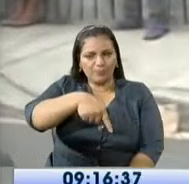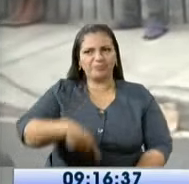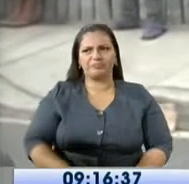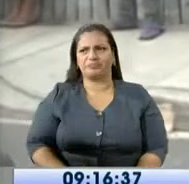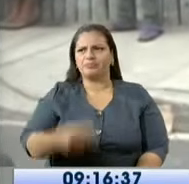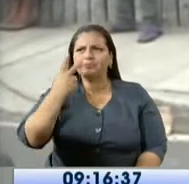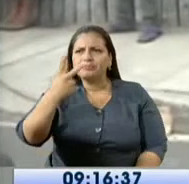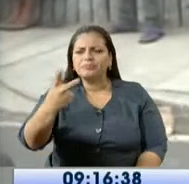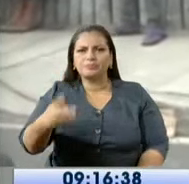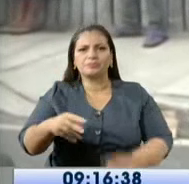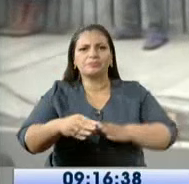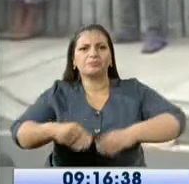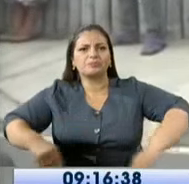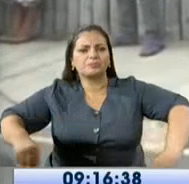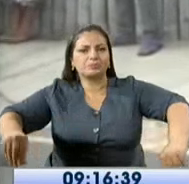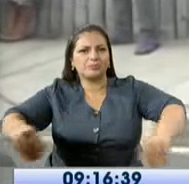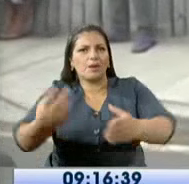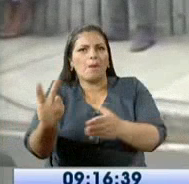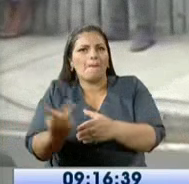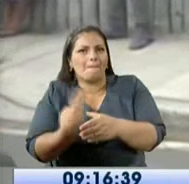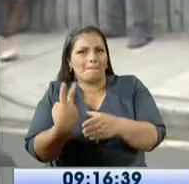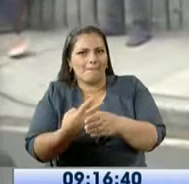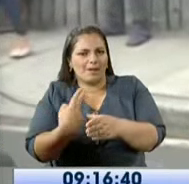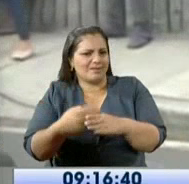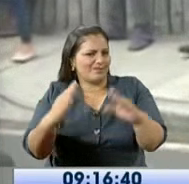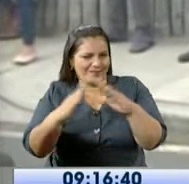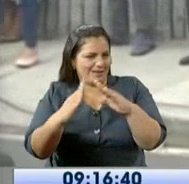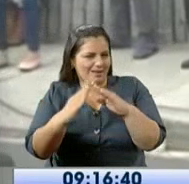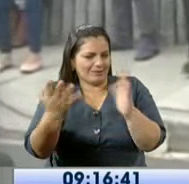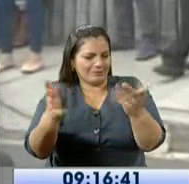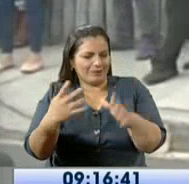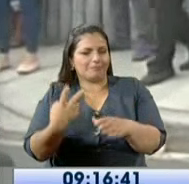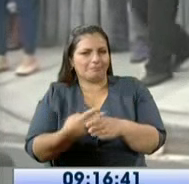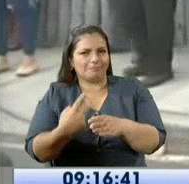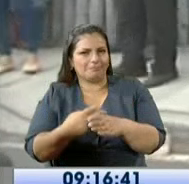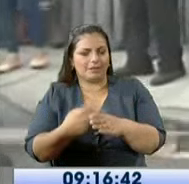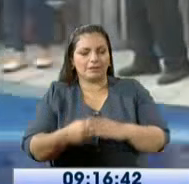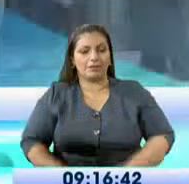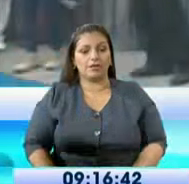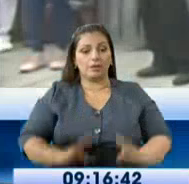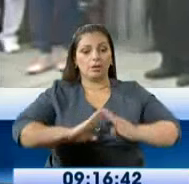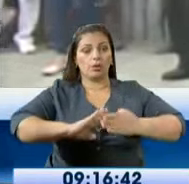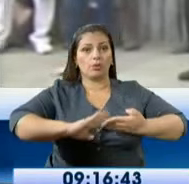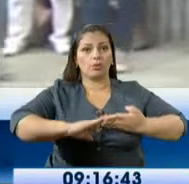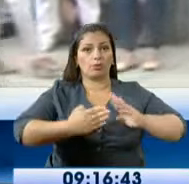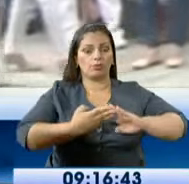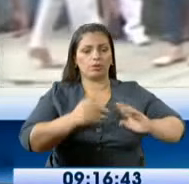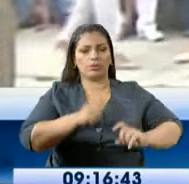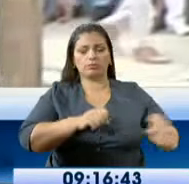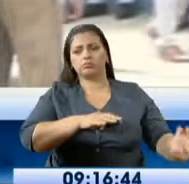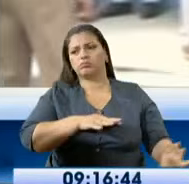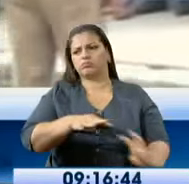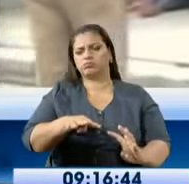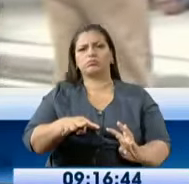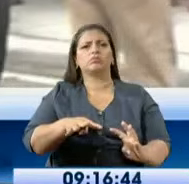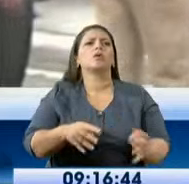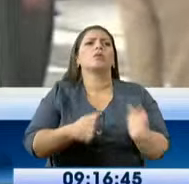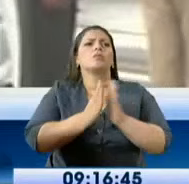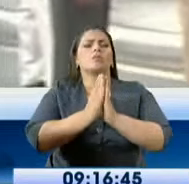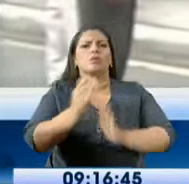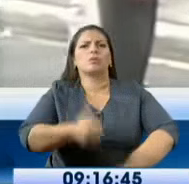habitado, un terreno, y la comunidad en ese momento se ha reunido porque quieren hacer una petición a las autoridades. ¿Para